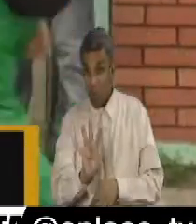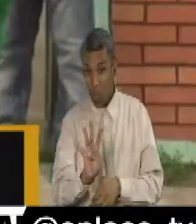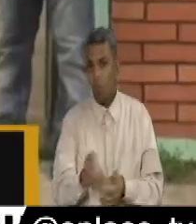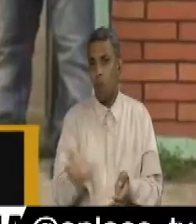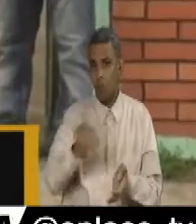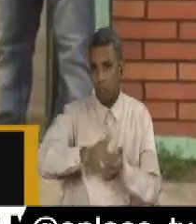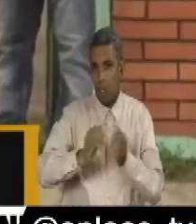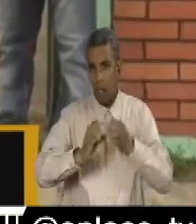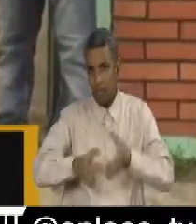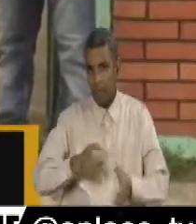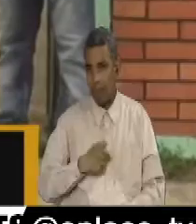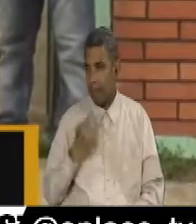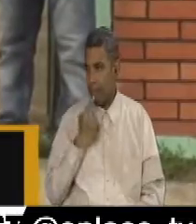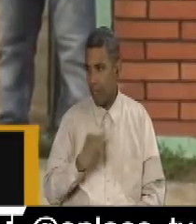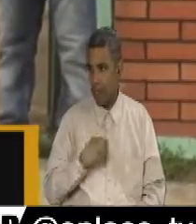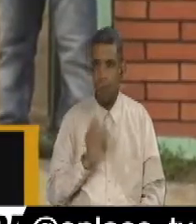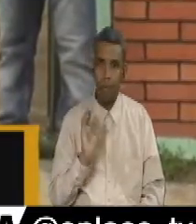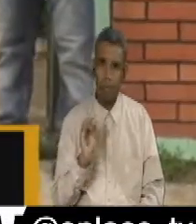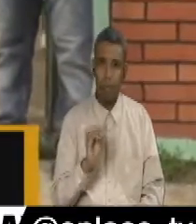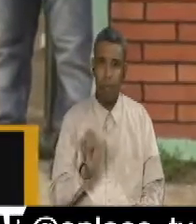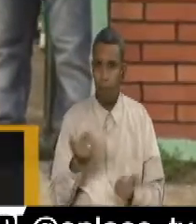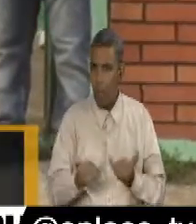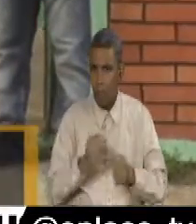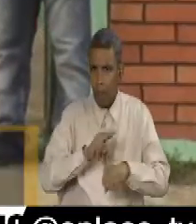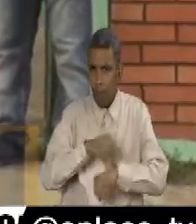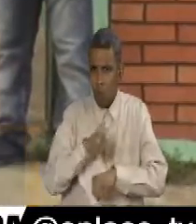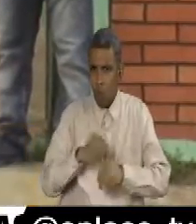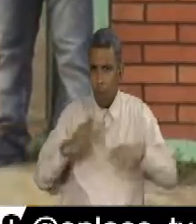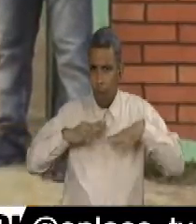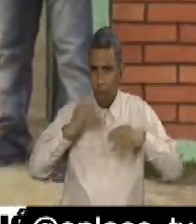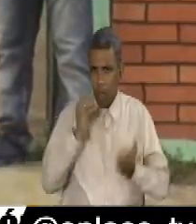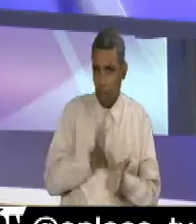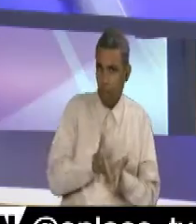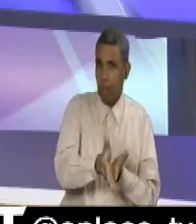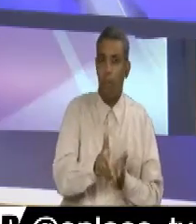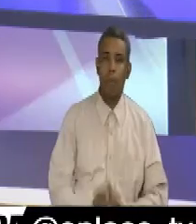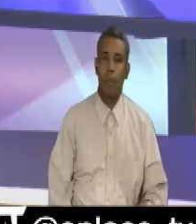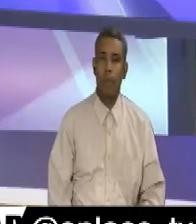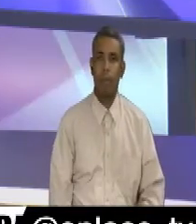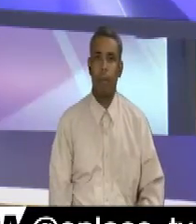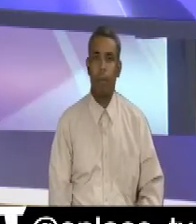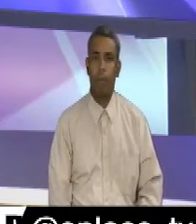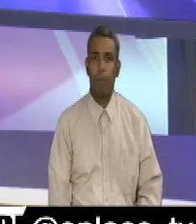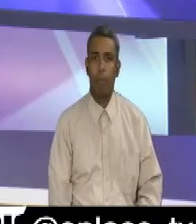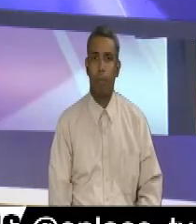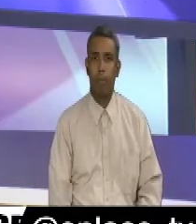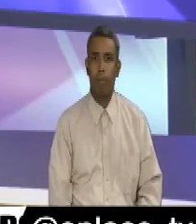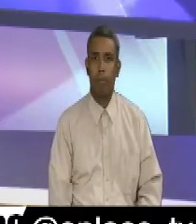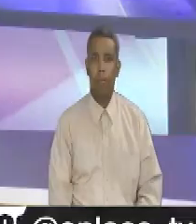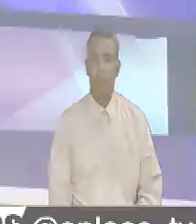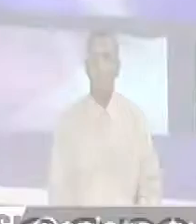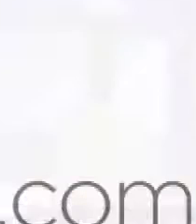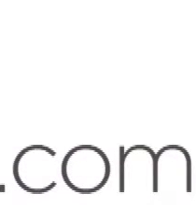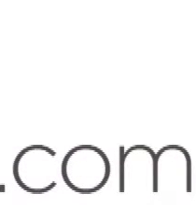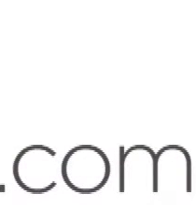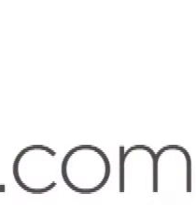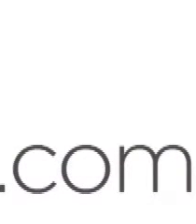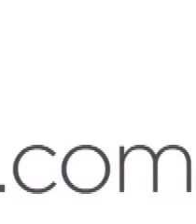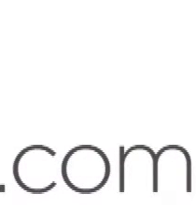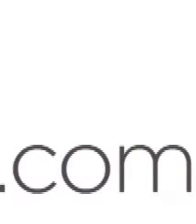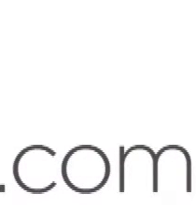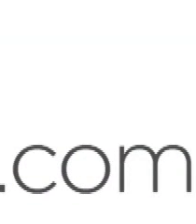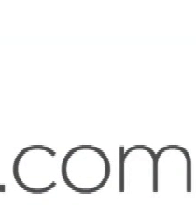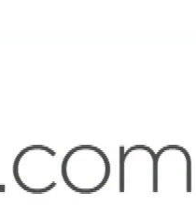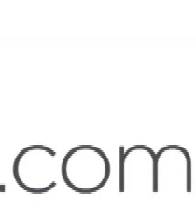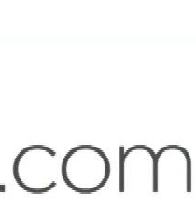cumplimiento al calendario escolar. Por ahora los estudiantes seguirán en vacaciones. La oferta más completa de inmuebles de la región está a